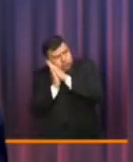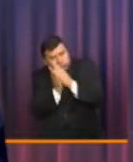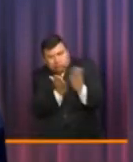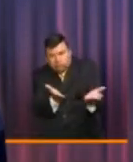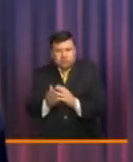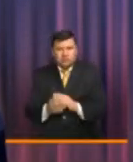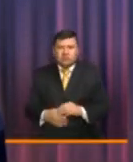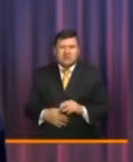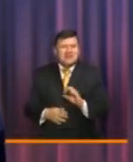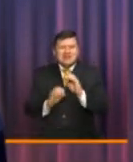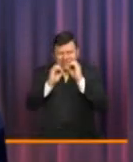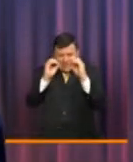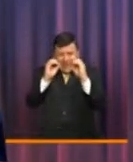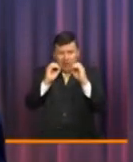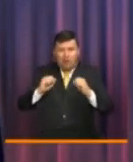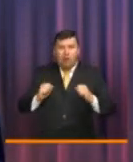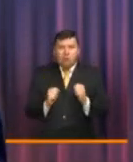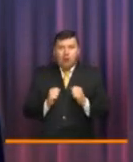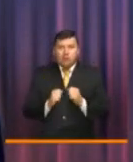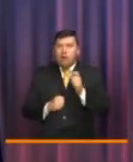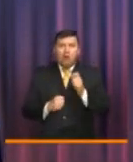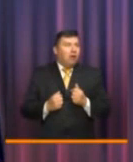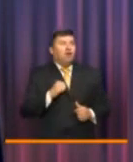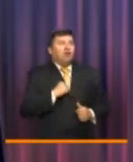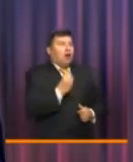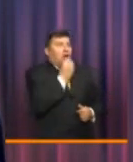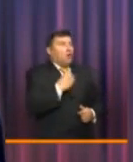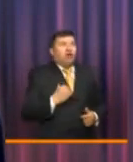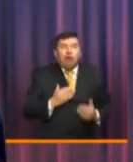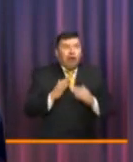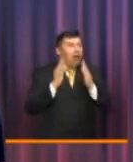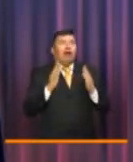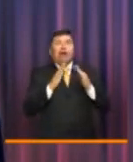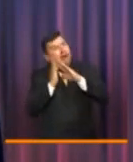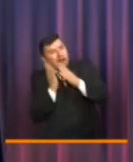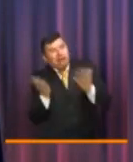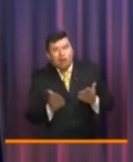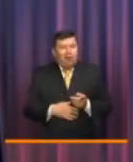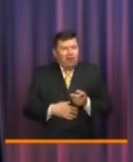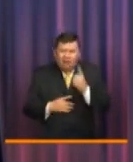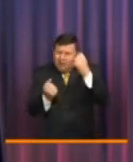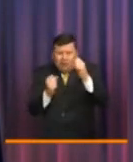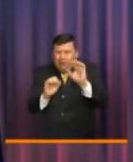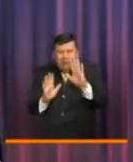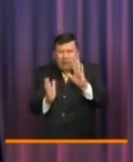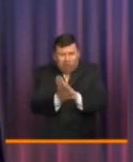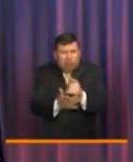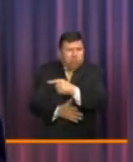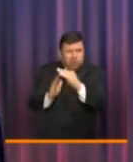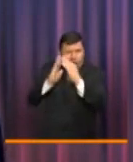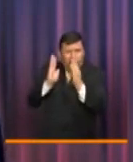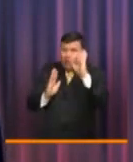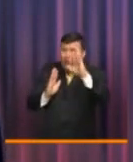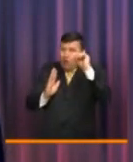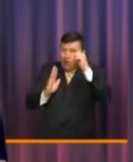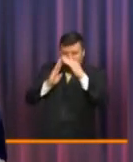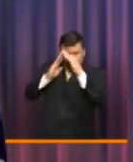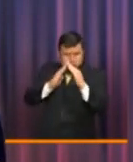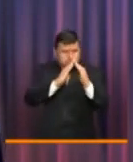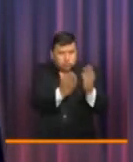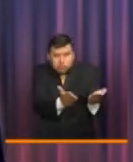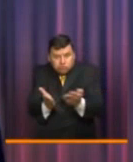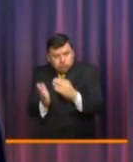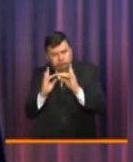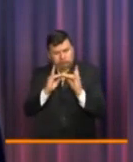Ningún bogotano se va a quedar sin techo ni comida. Ninguno. No se preocupen por eso. No se preocupen por eso. Tengan